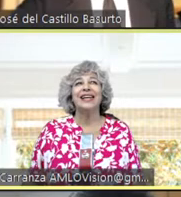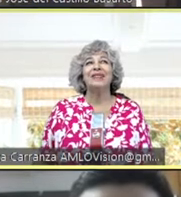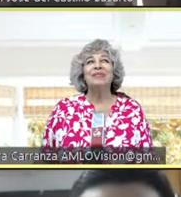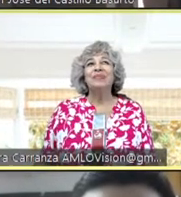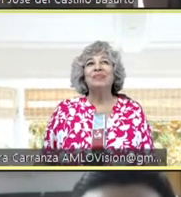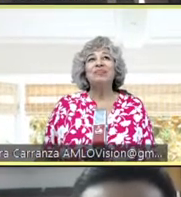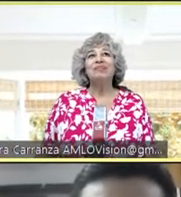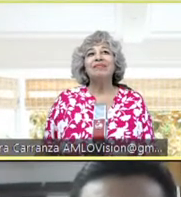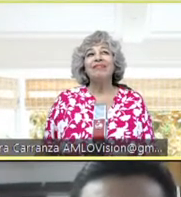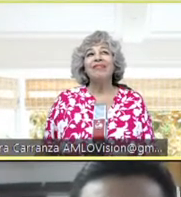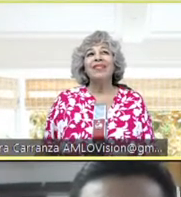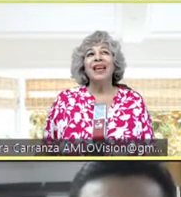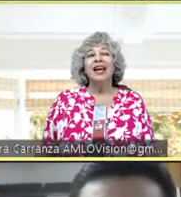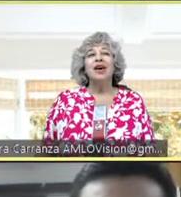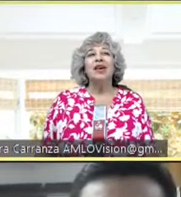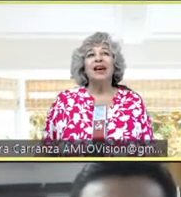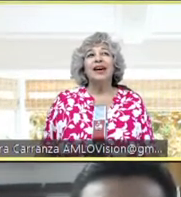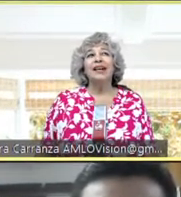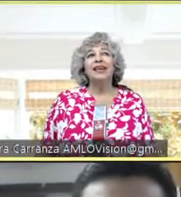decir,